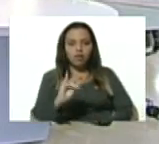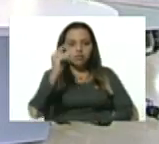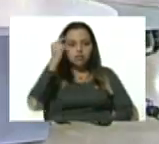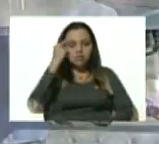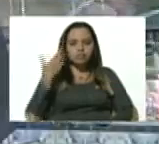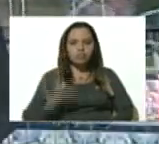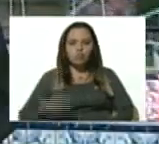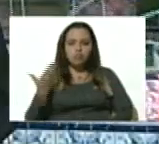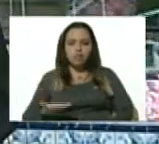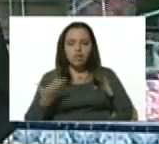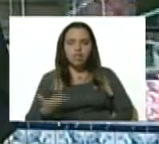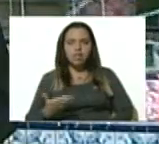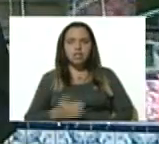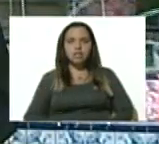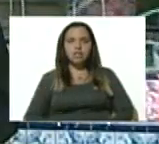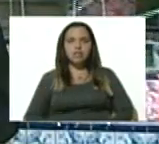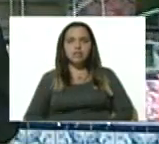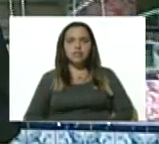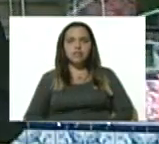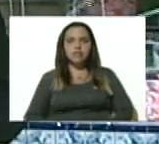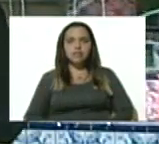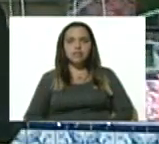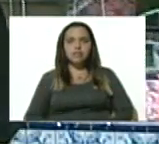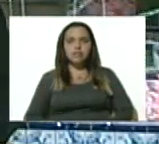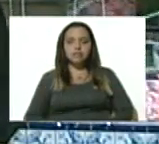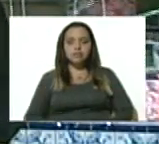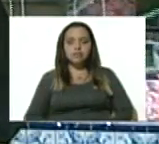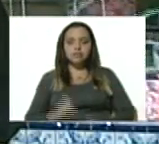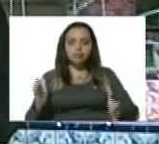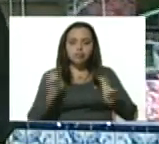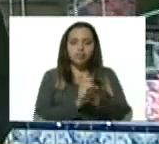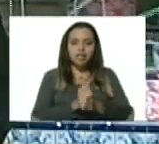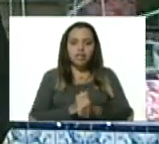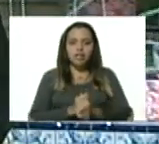estelar. Llegamos a la vivienda